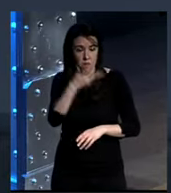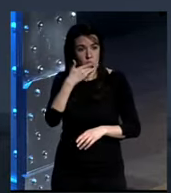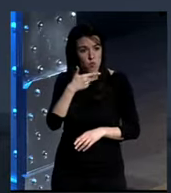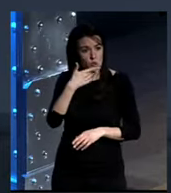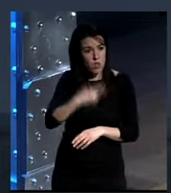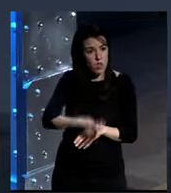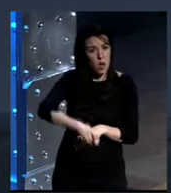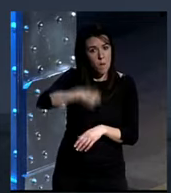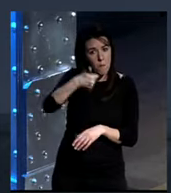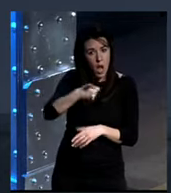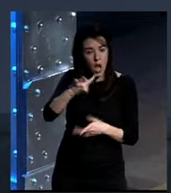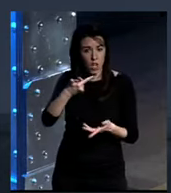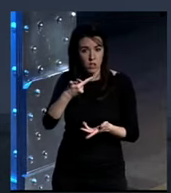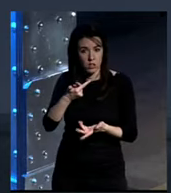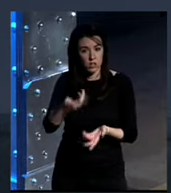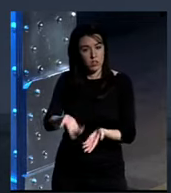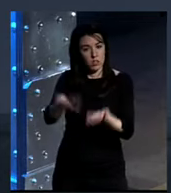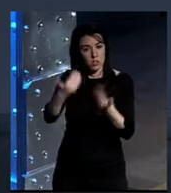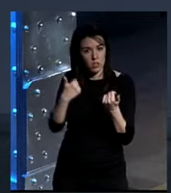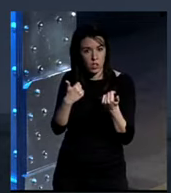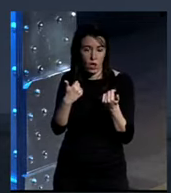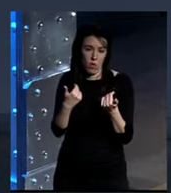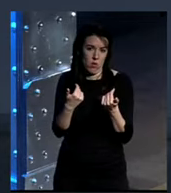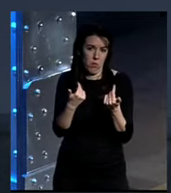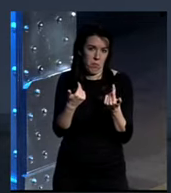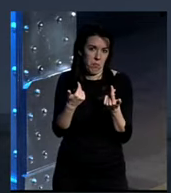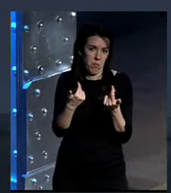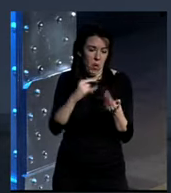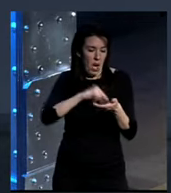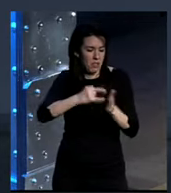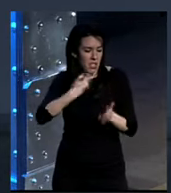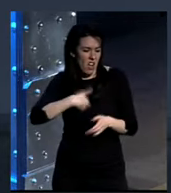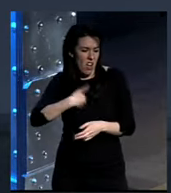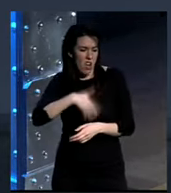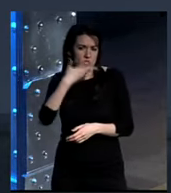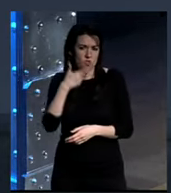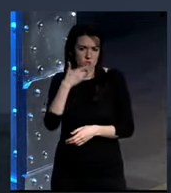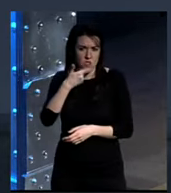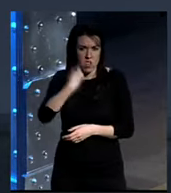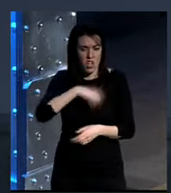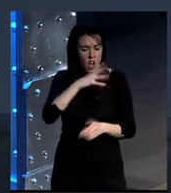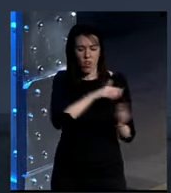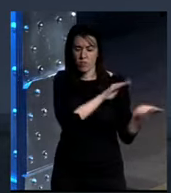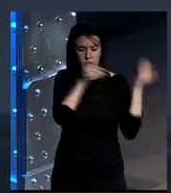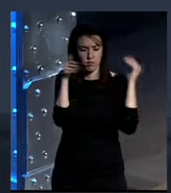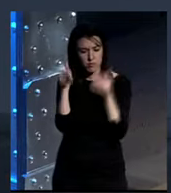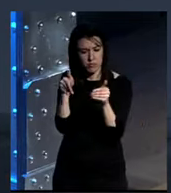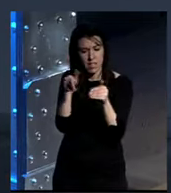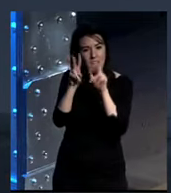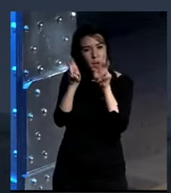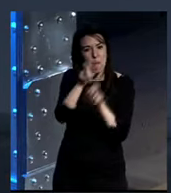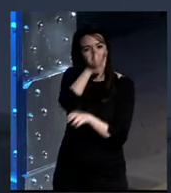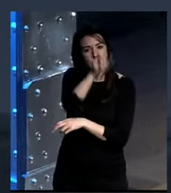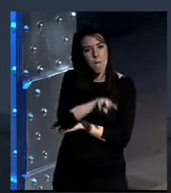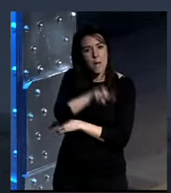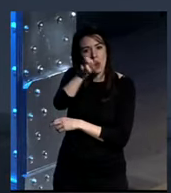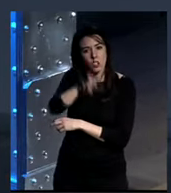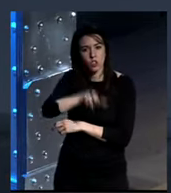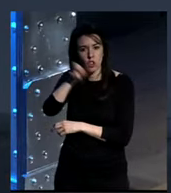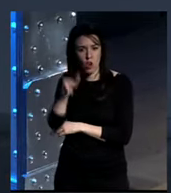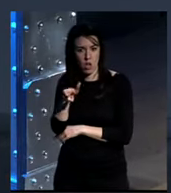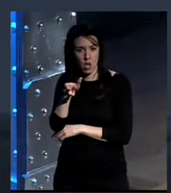conocida, vamos a pasar un poco más a los aspectos de las personas, de las